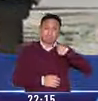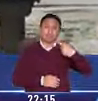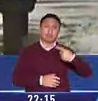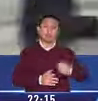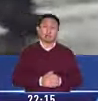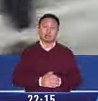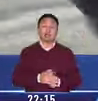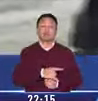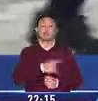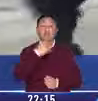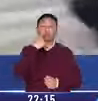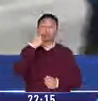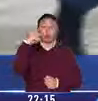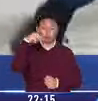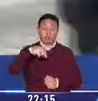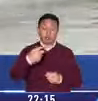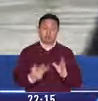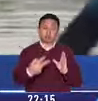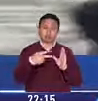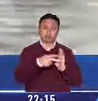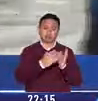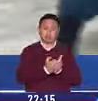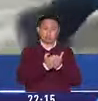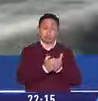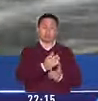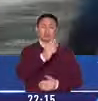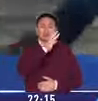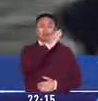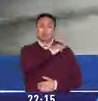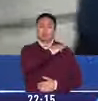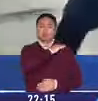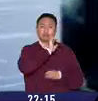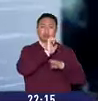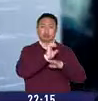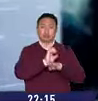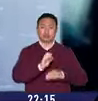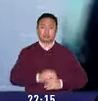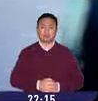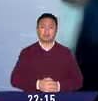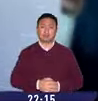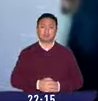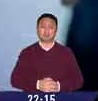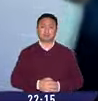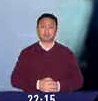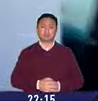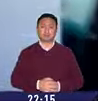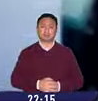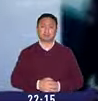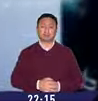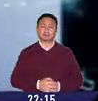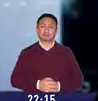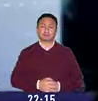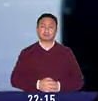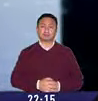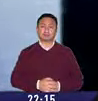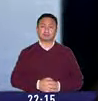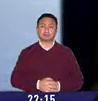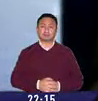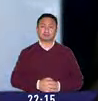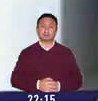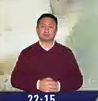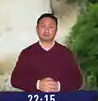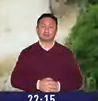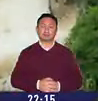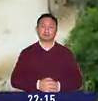fallecido era miembro activo de la Marina del Ecuador. informó José Morales.